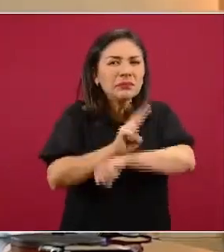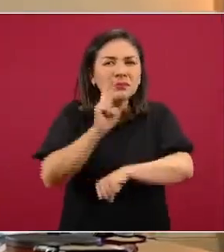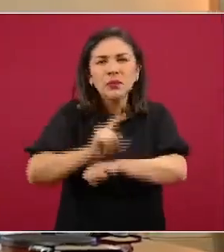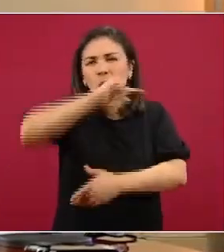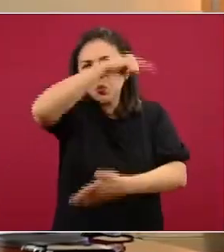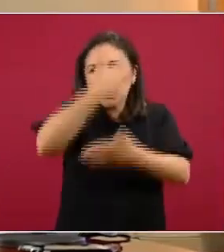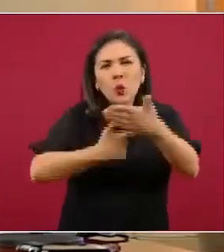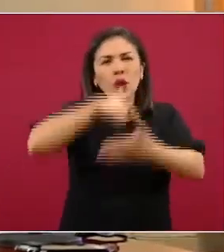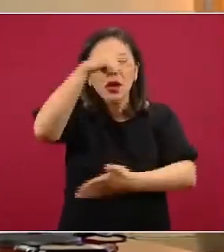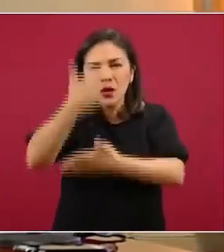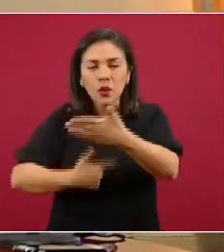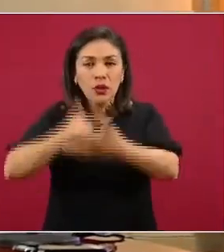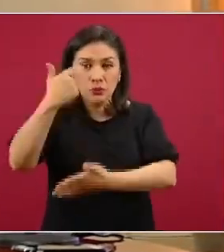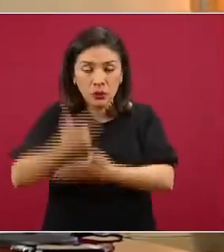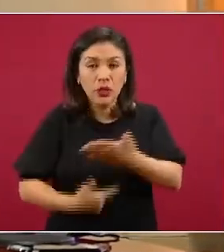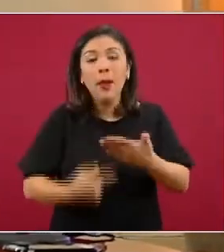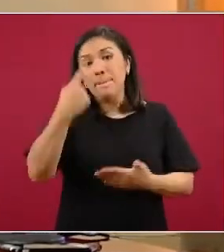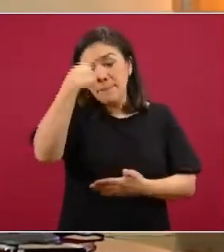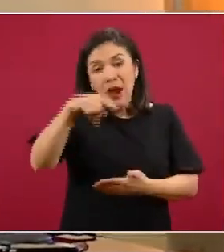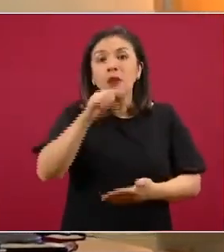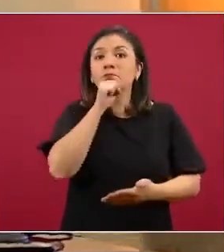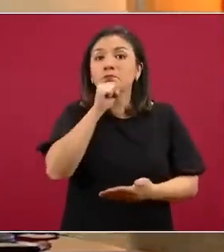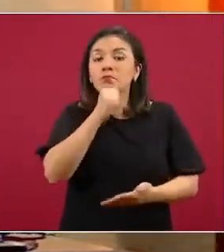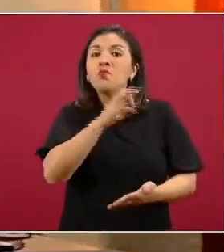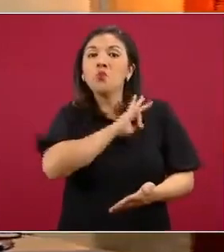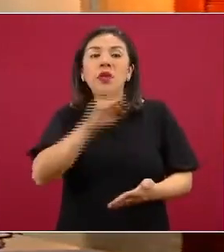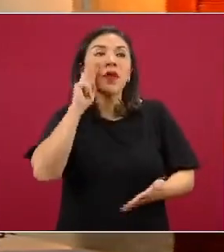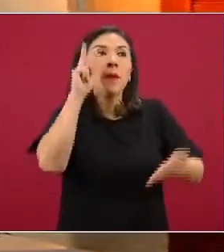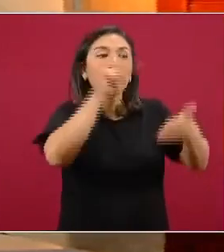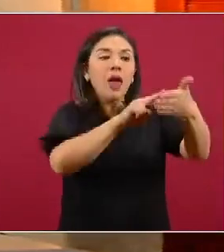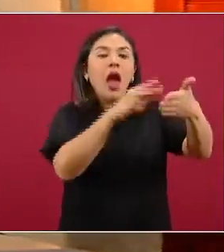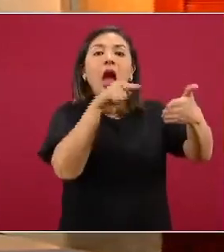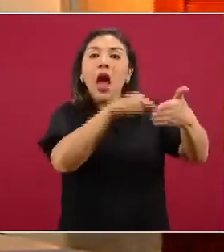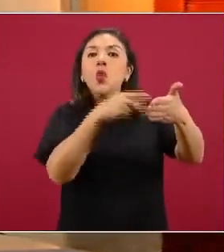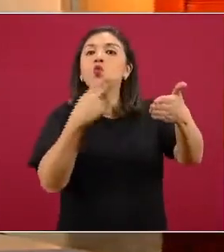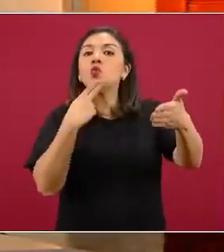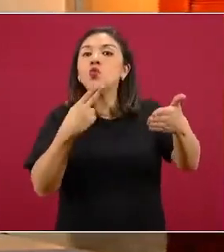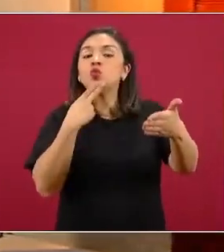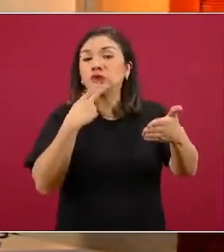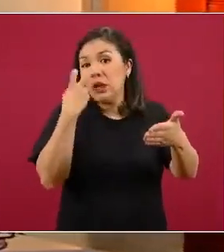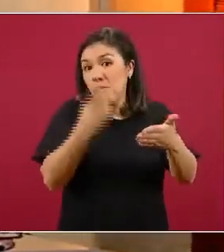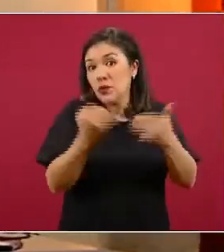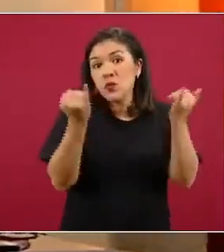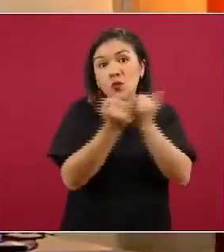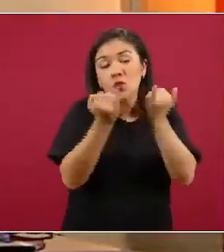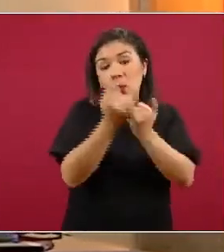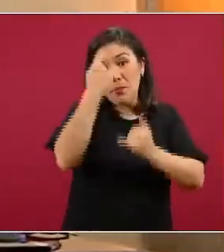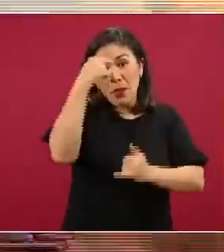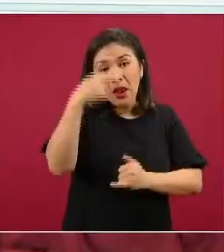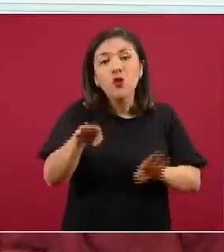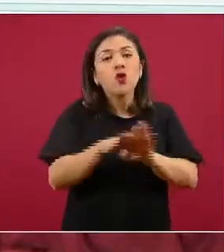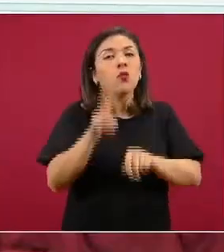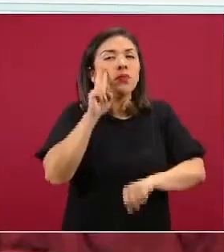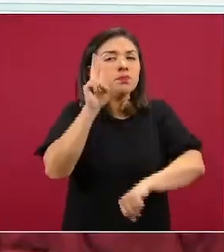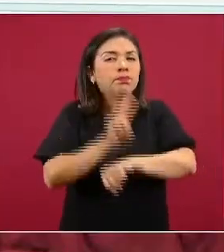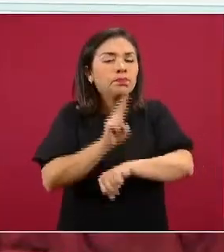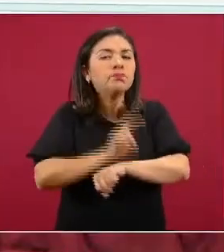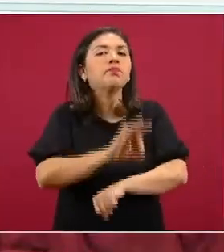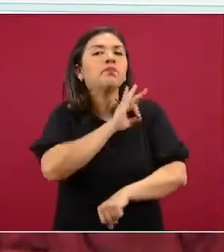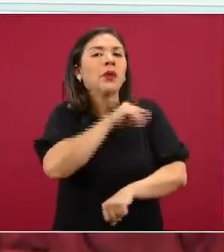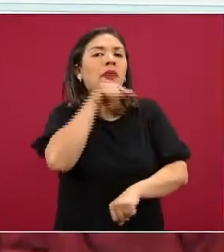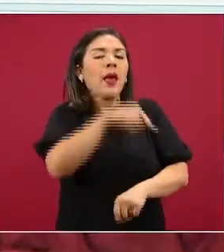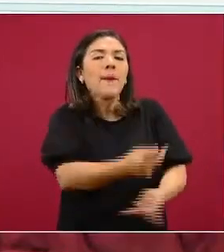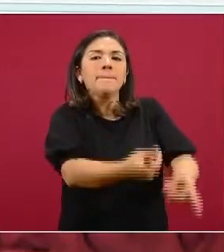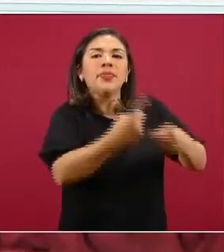cuantificar y de tener un tablero que nos permita utilizar este indicador también como uno de los monitores también de